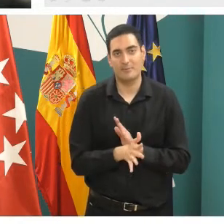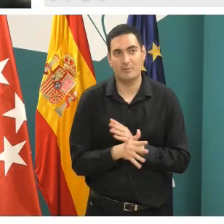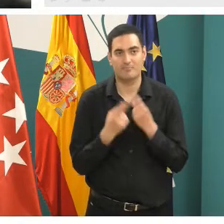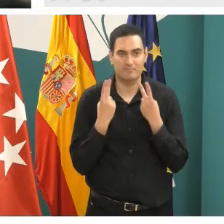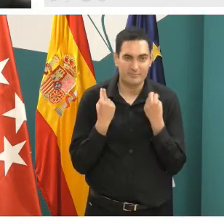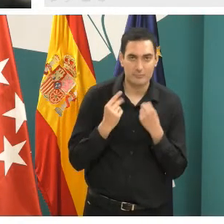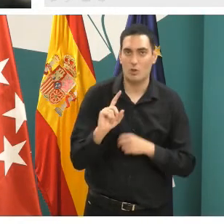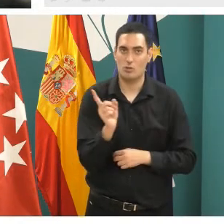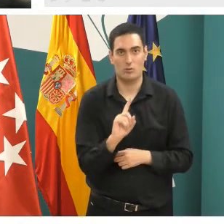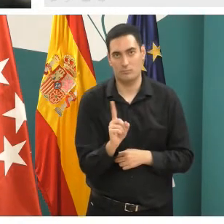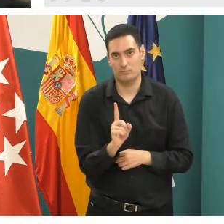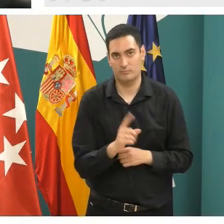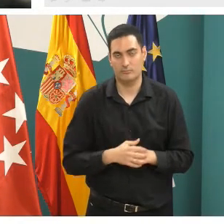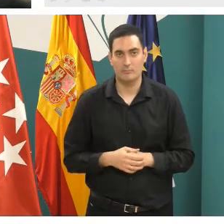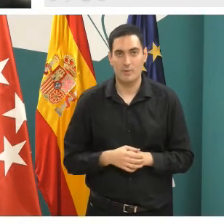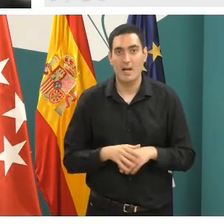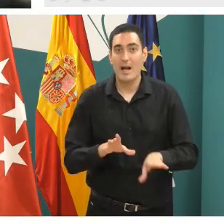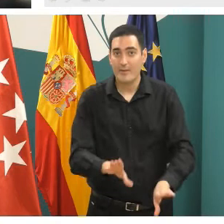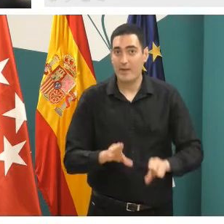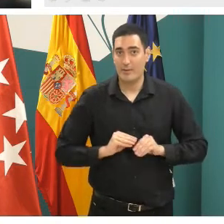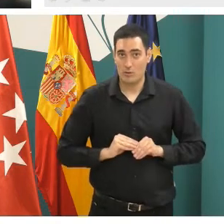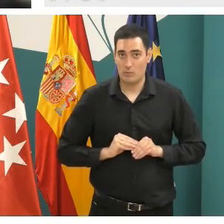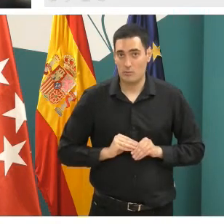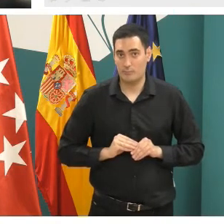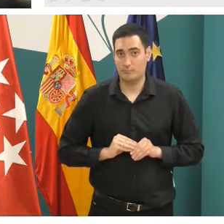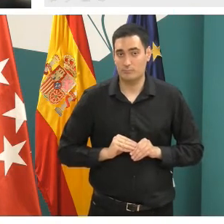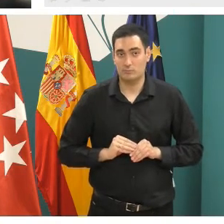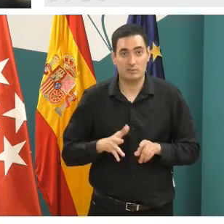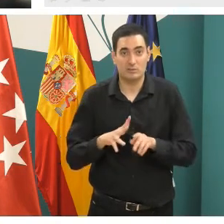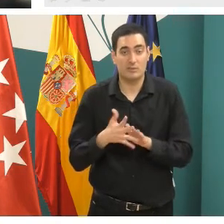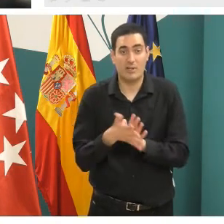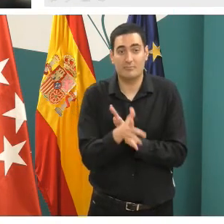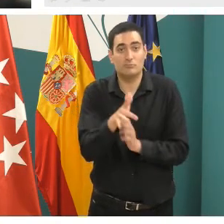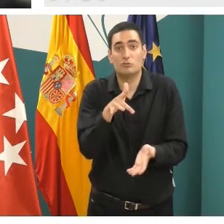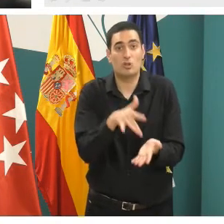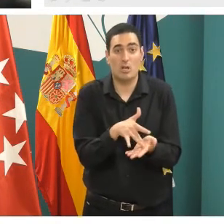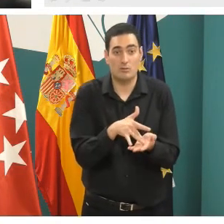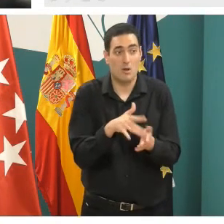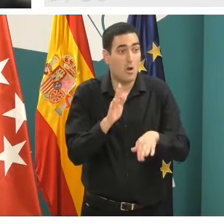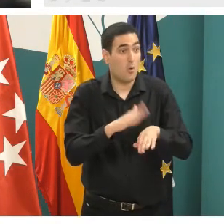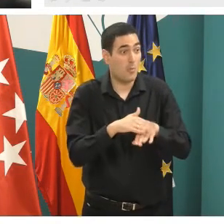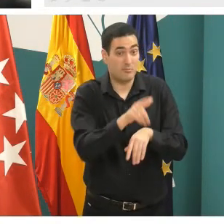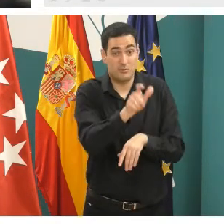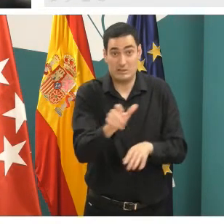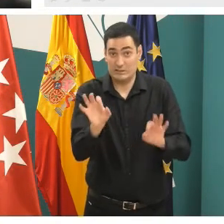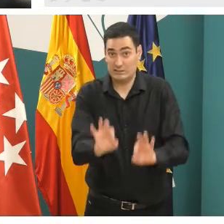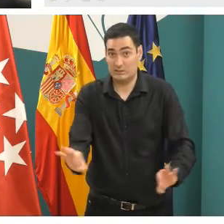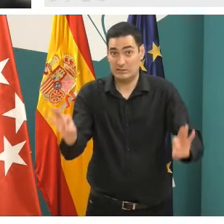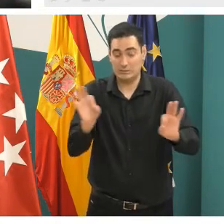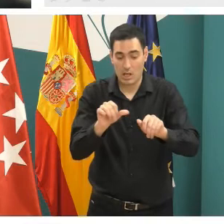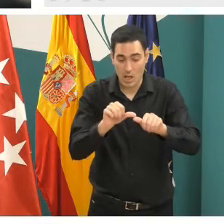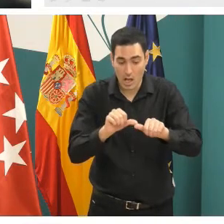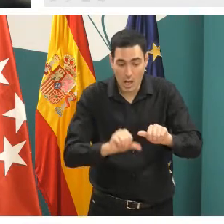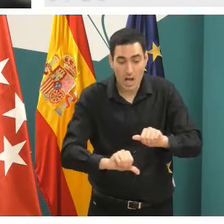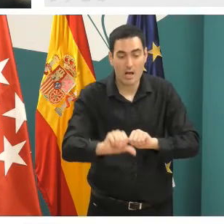es una visión pasiva. La aceptación es, esto ha pasado, esto ha ocurrido, no es culpa de nadie, y a partir de aquí,